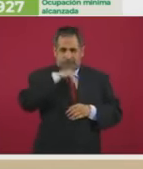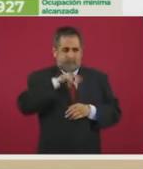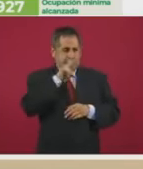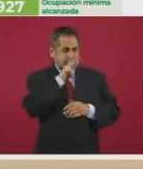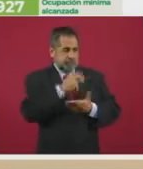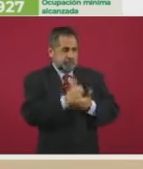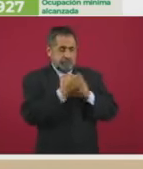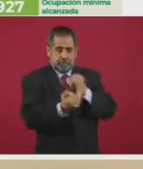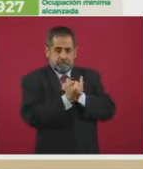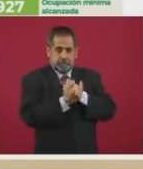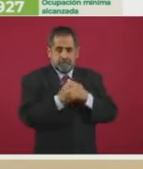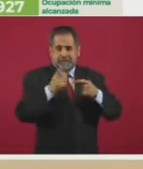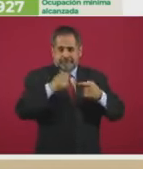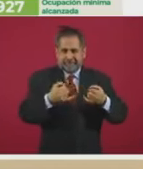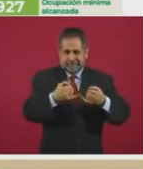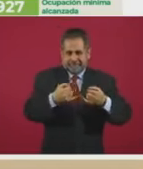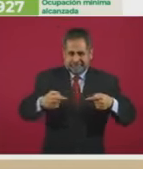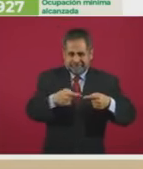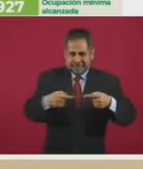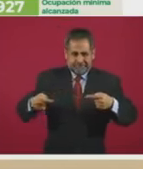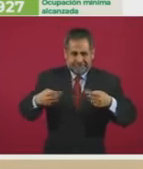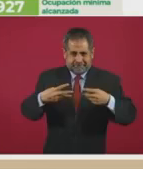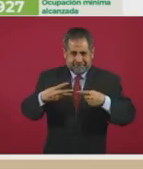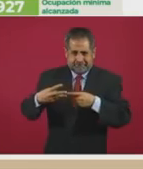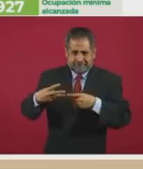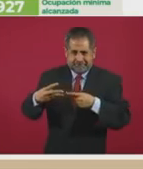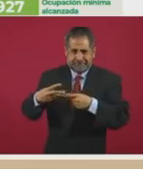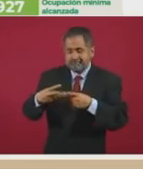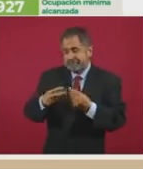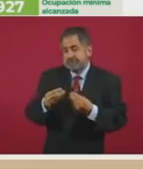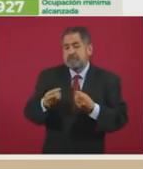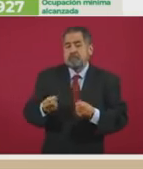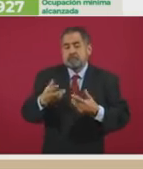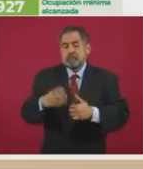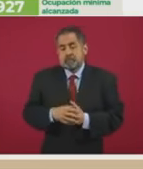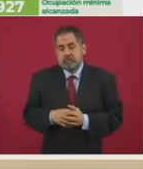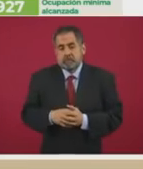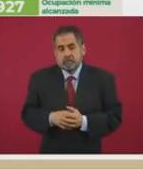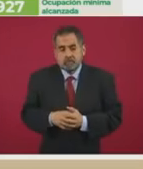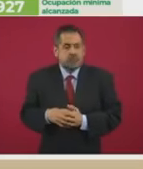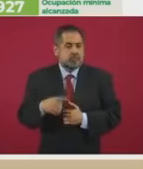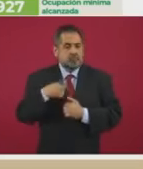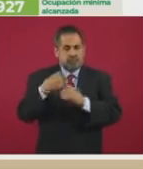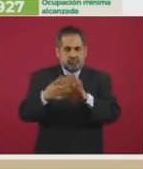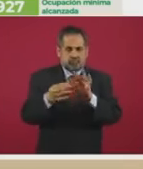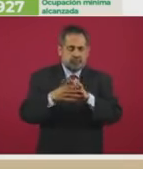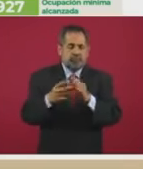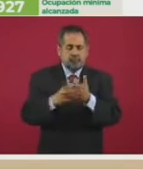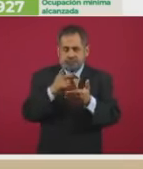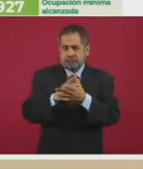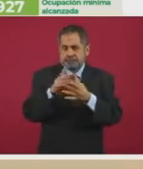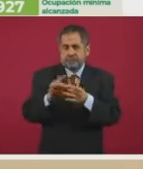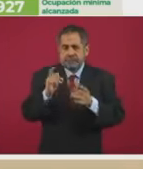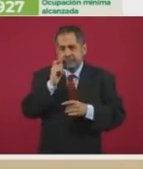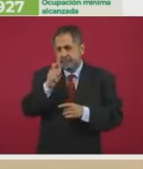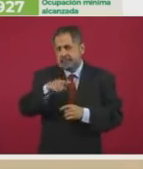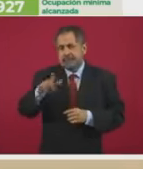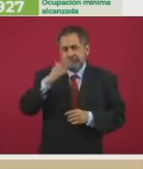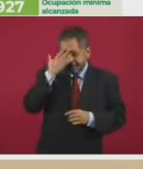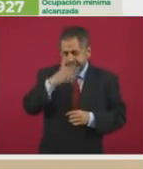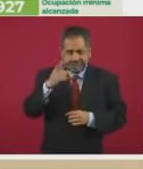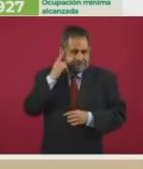la línea que está hasta abajo de la gráfica. Aquí destacamos algo que hemos mencionado múltiples veces, que seguramente